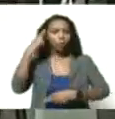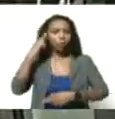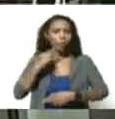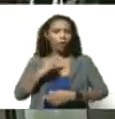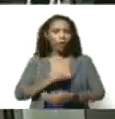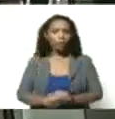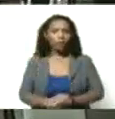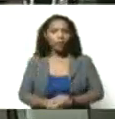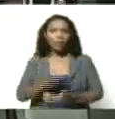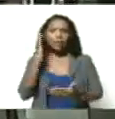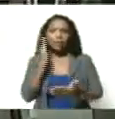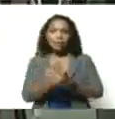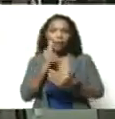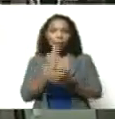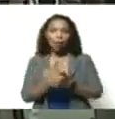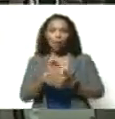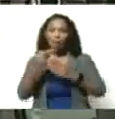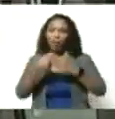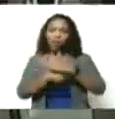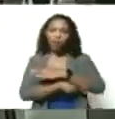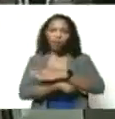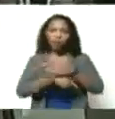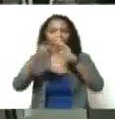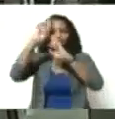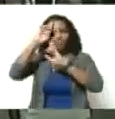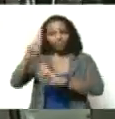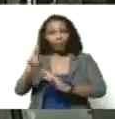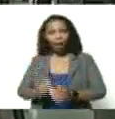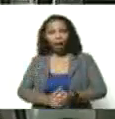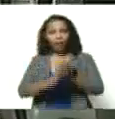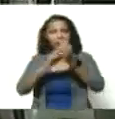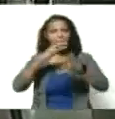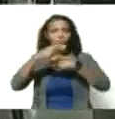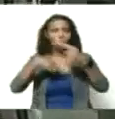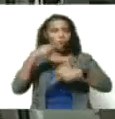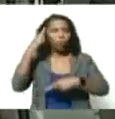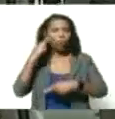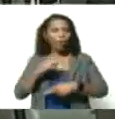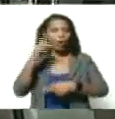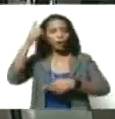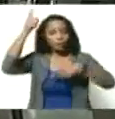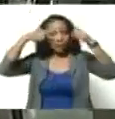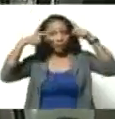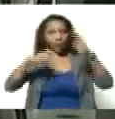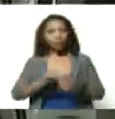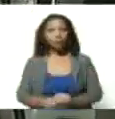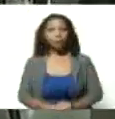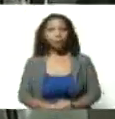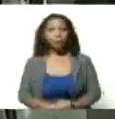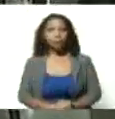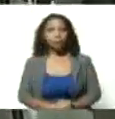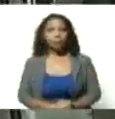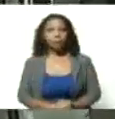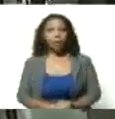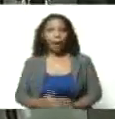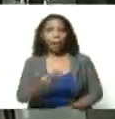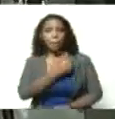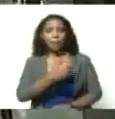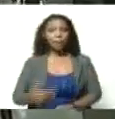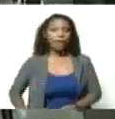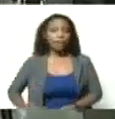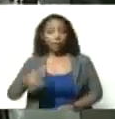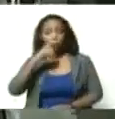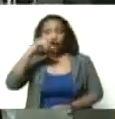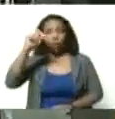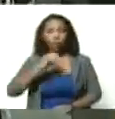bolivariana, siempre con un profundo respeto al líder de la revolución bolivariana, Hugo Chávez. El presidente